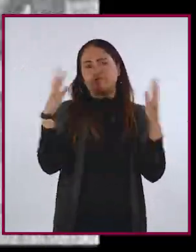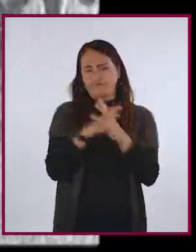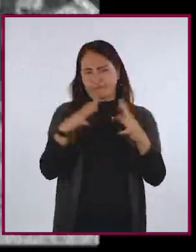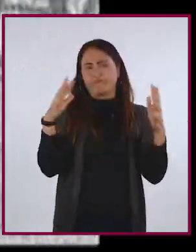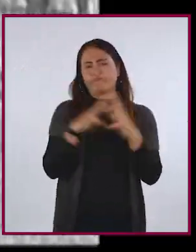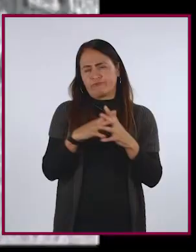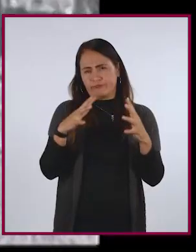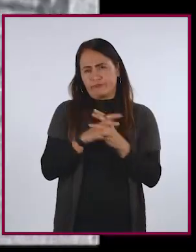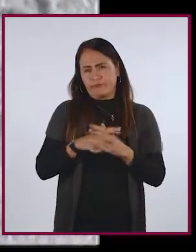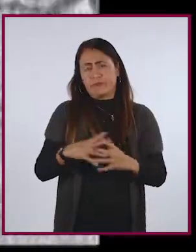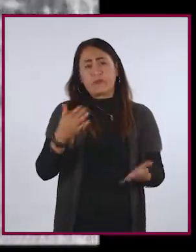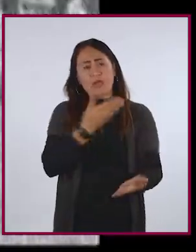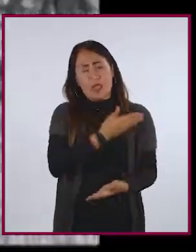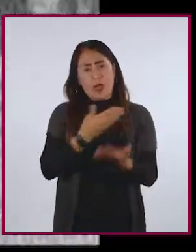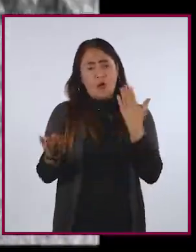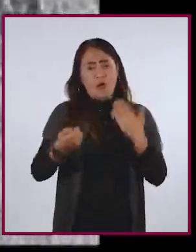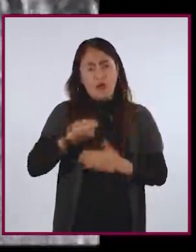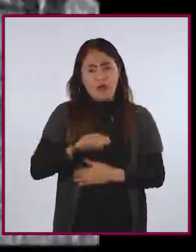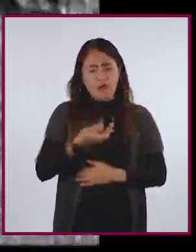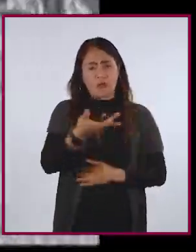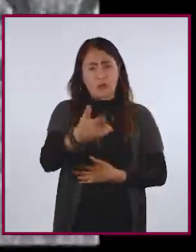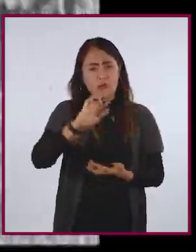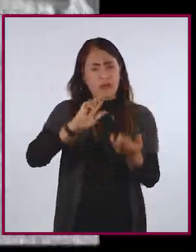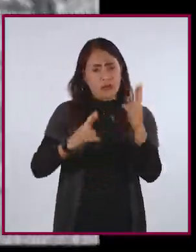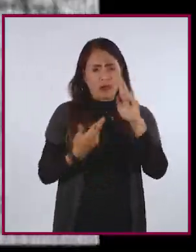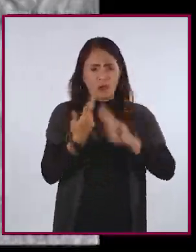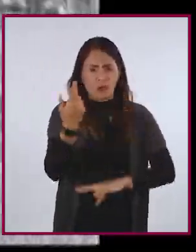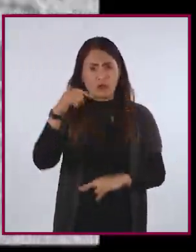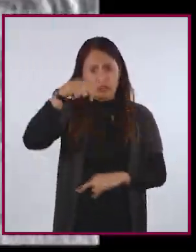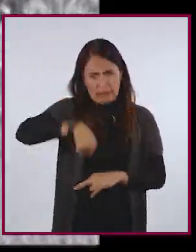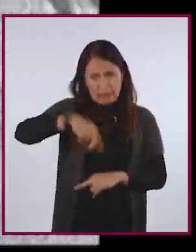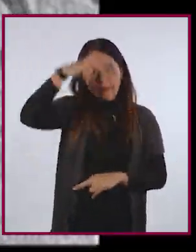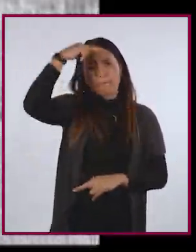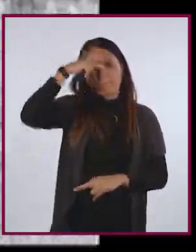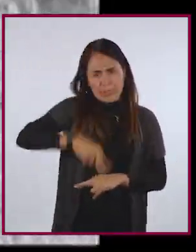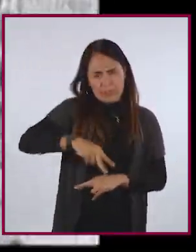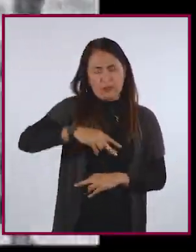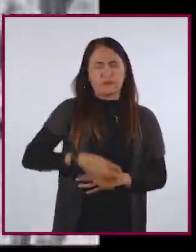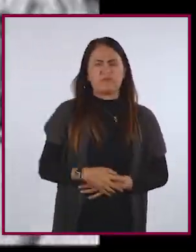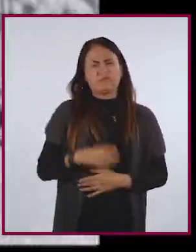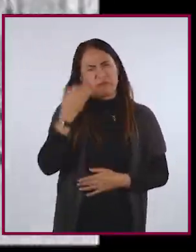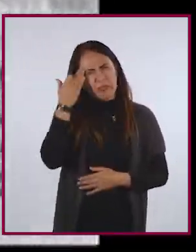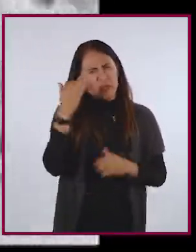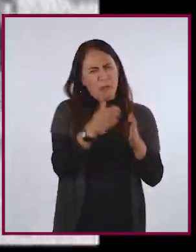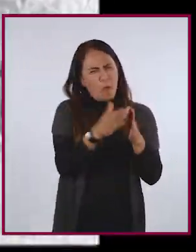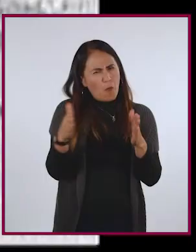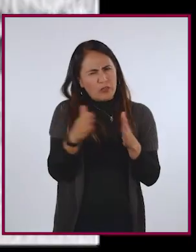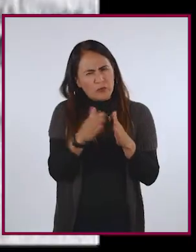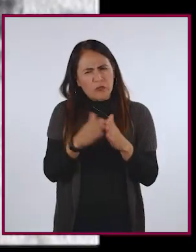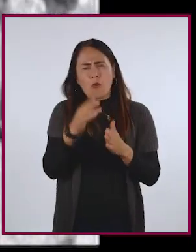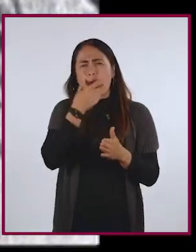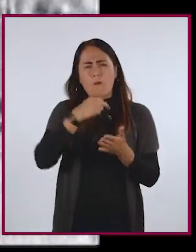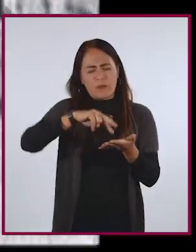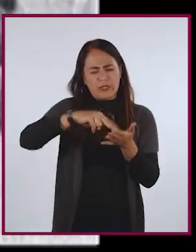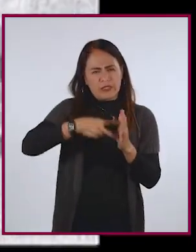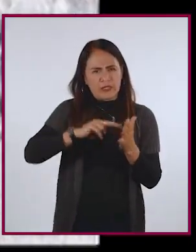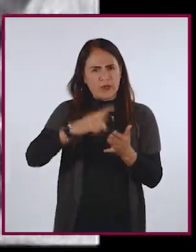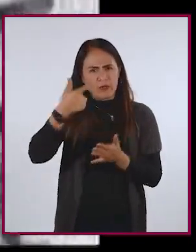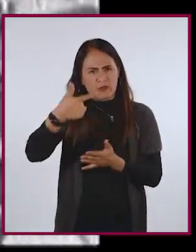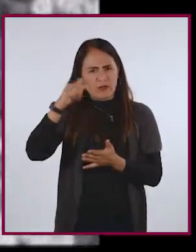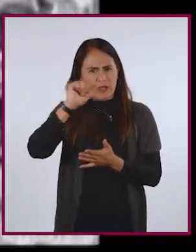civil, que actualmente es conocida como la Revolución Mexicana. Fue por esa época que Joaquín